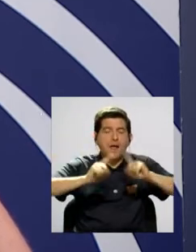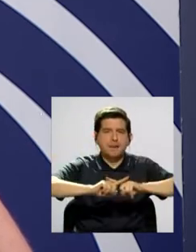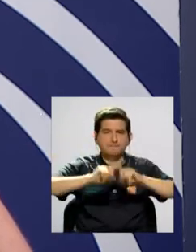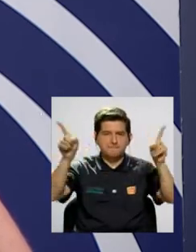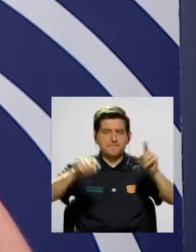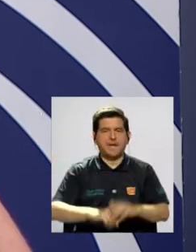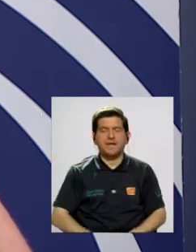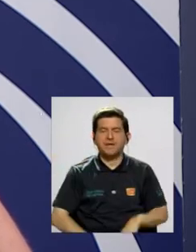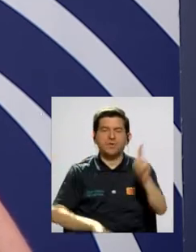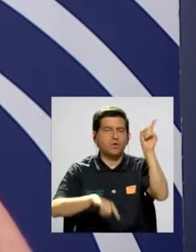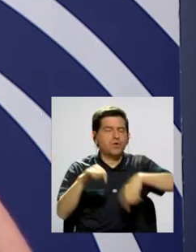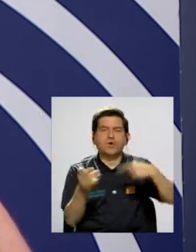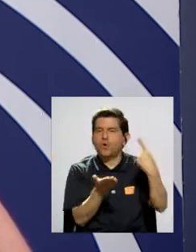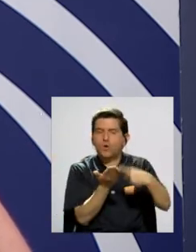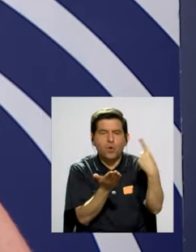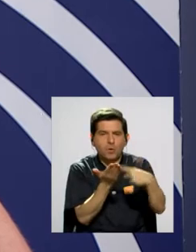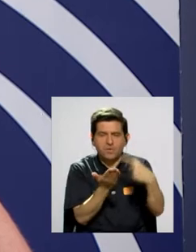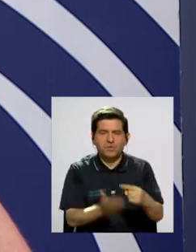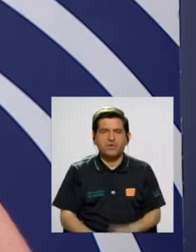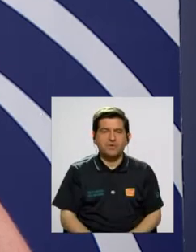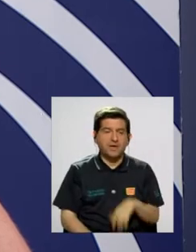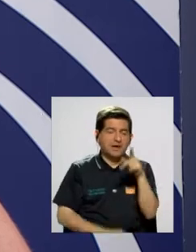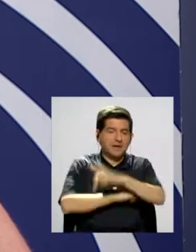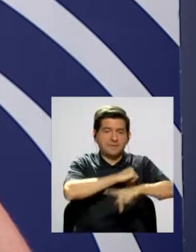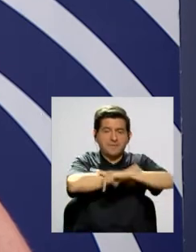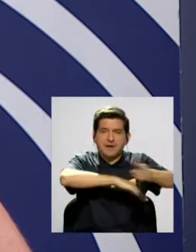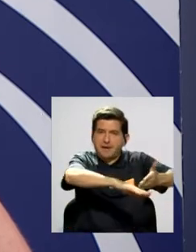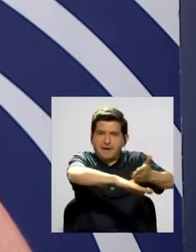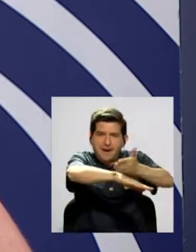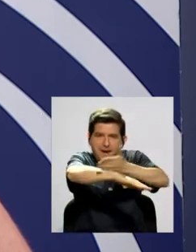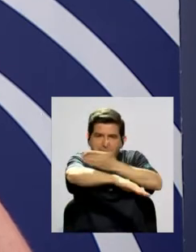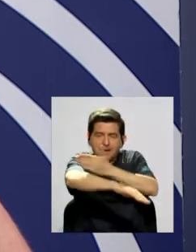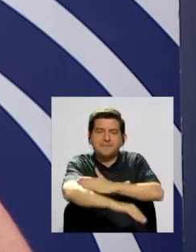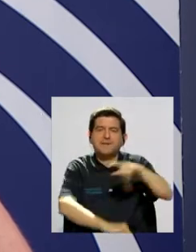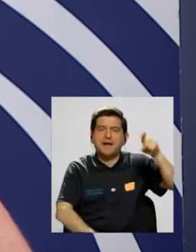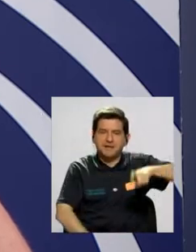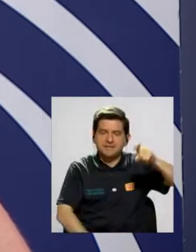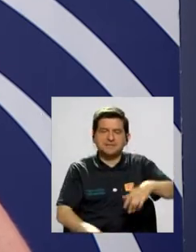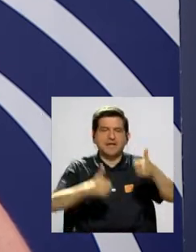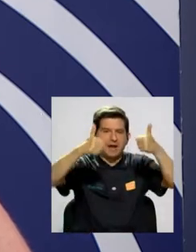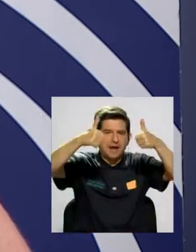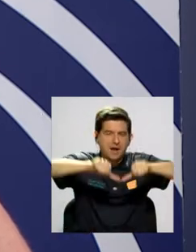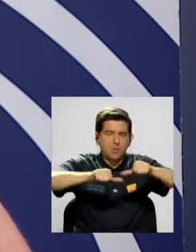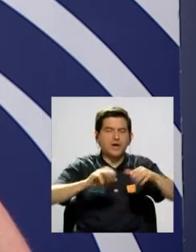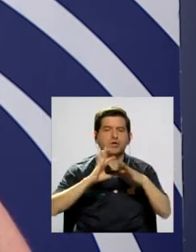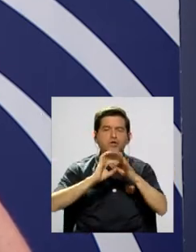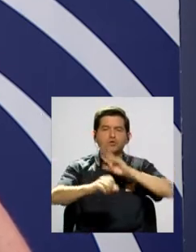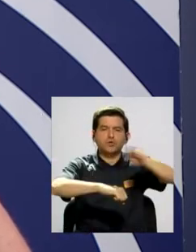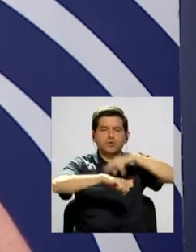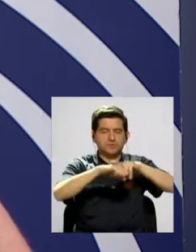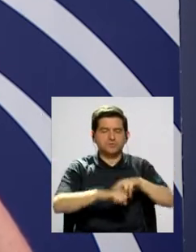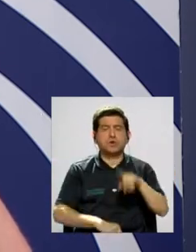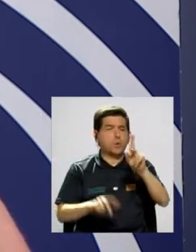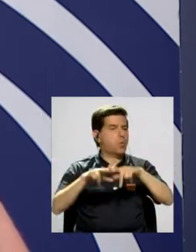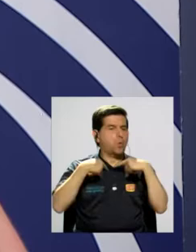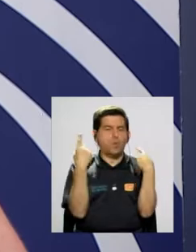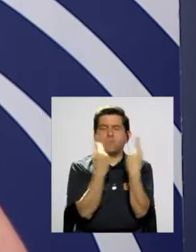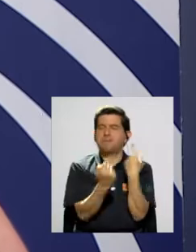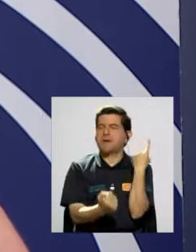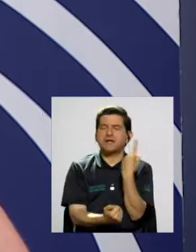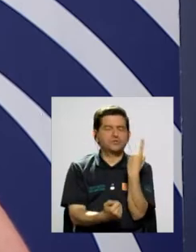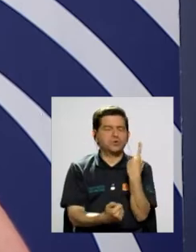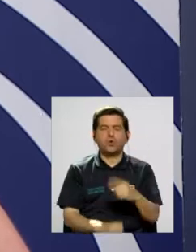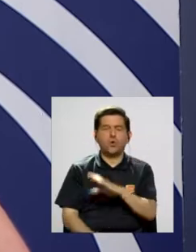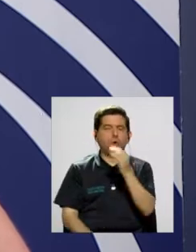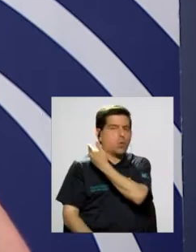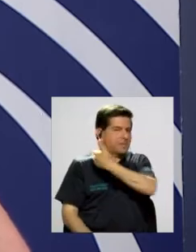es indiscutible que para sacar este país adelante se requieren acuerdos de unidad nacional. Ningún partido lo va a hacer, ningún